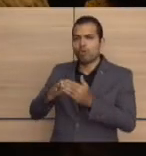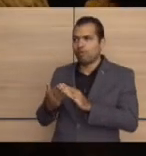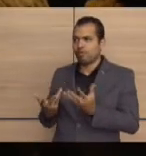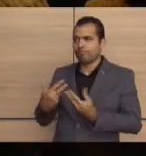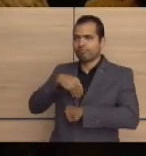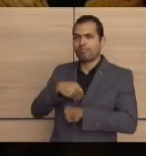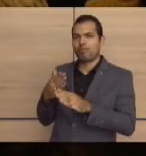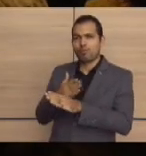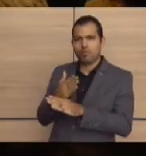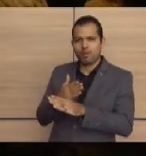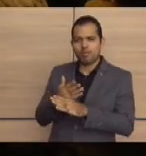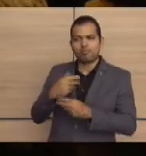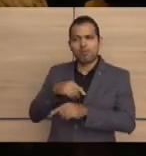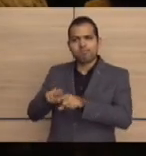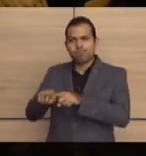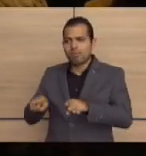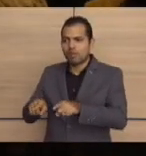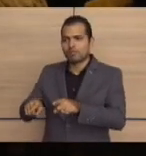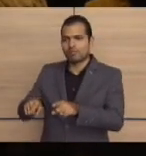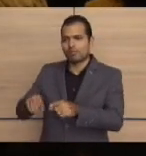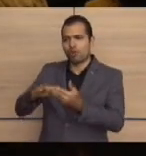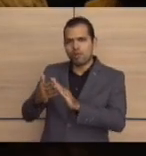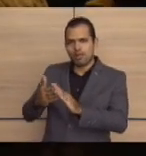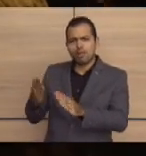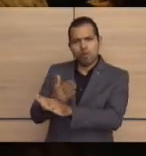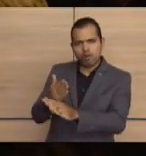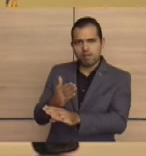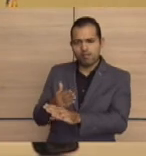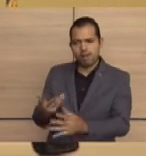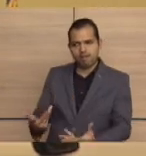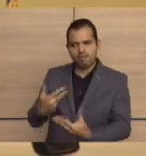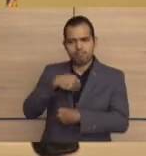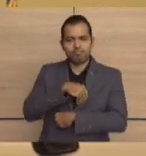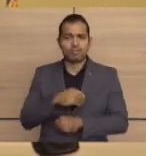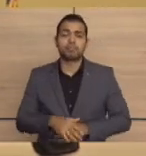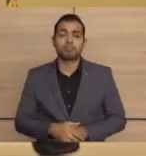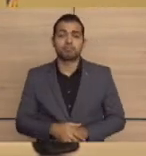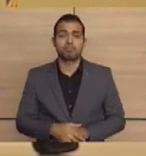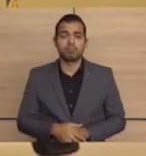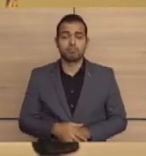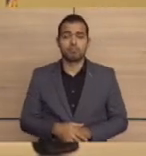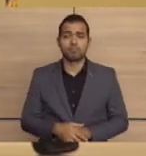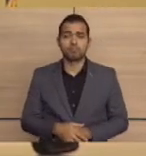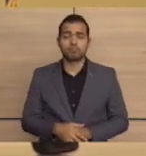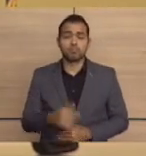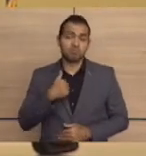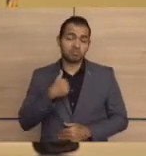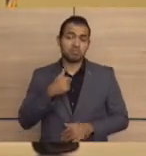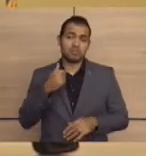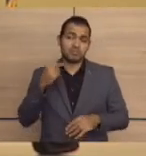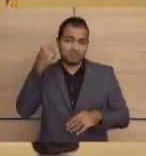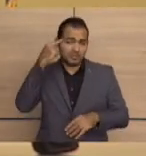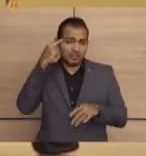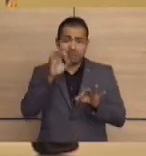Para mí, digamos, es un honor ahorita escuchar a Santiago y todo lo que hace a su edad, me parece maravilloso y me parece que a los jóvenes necesitamos ir más allá